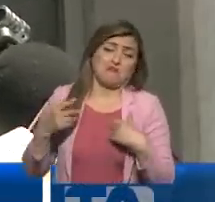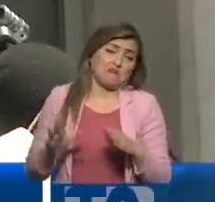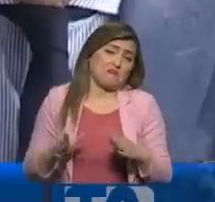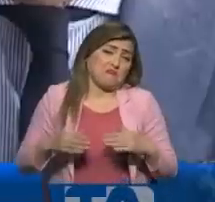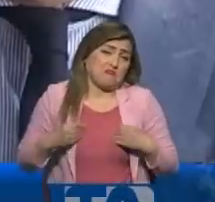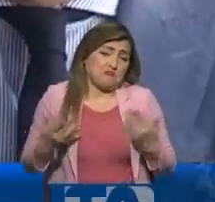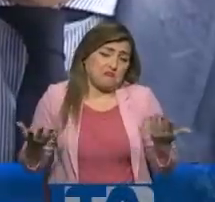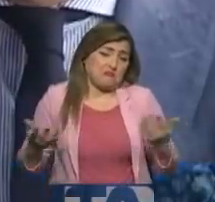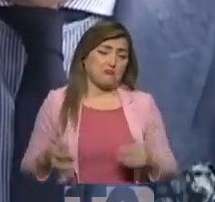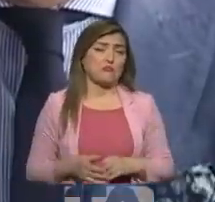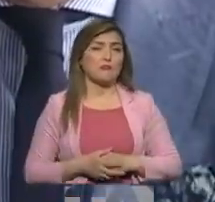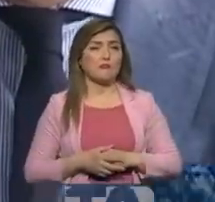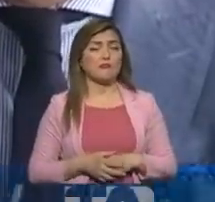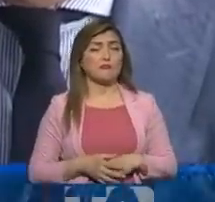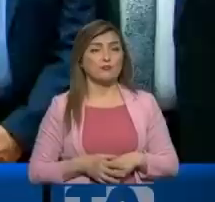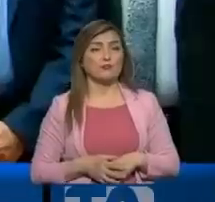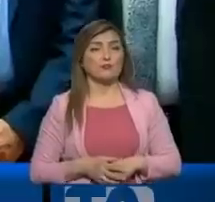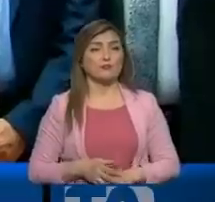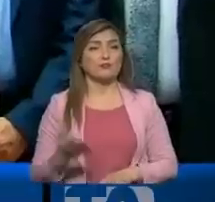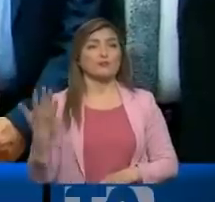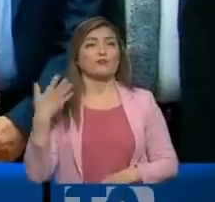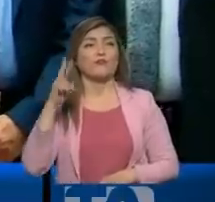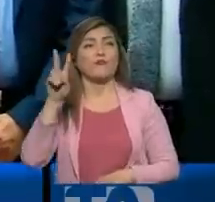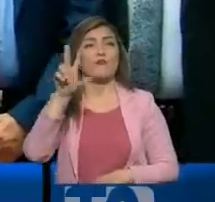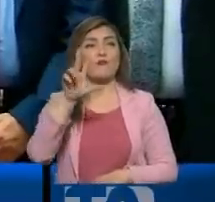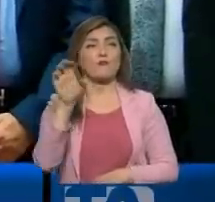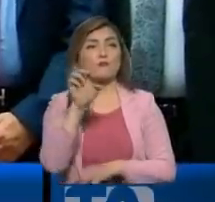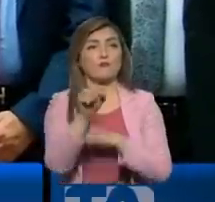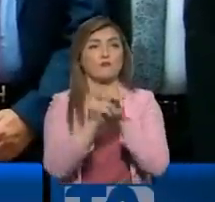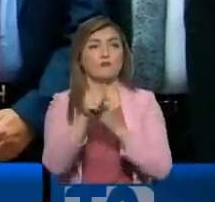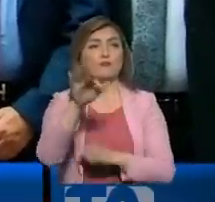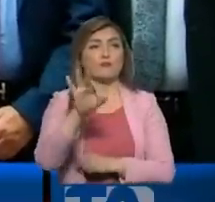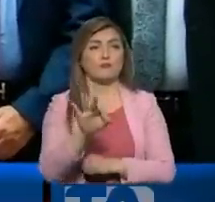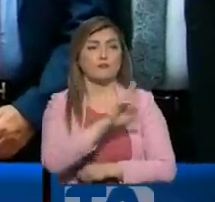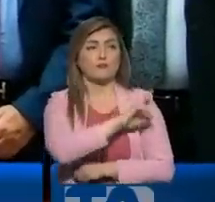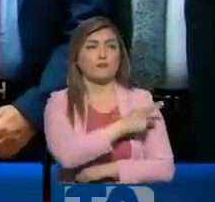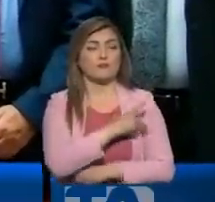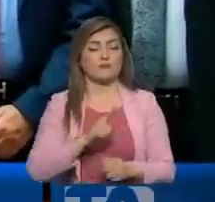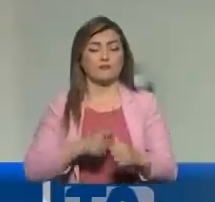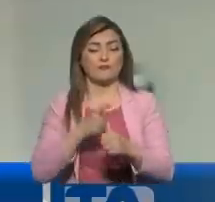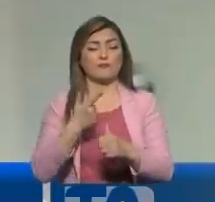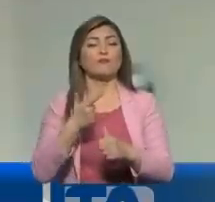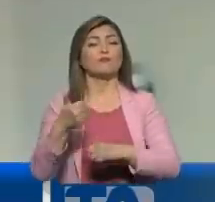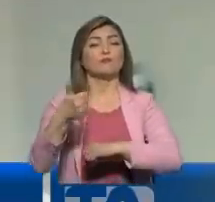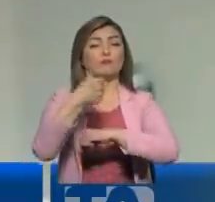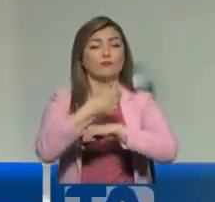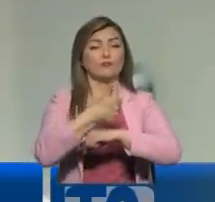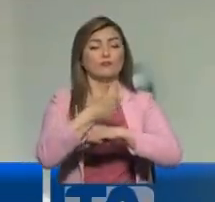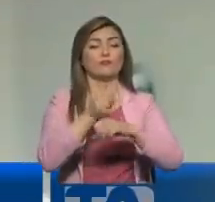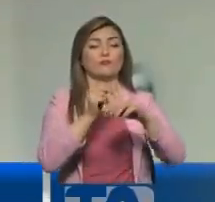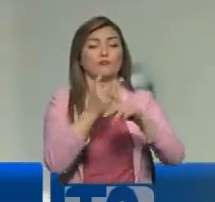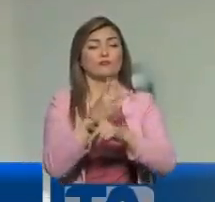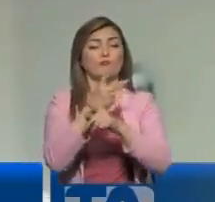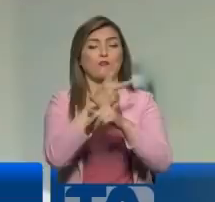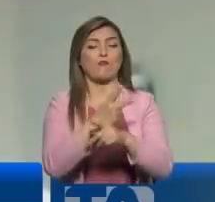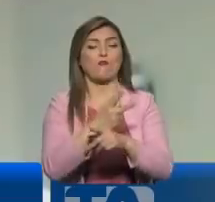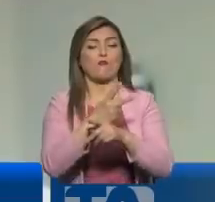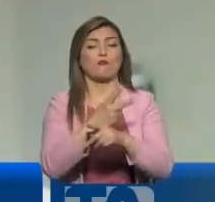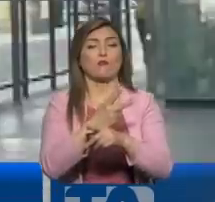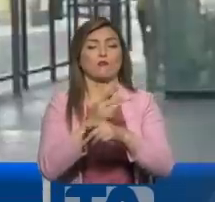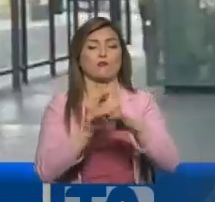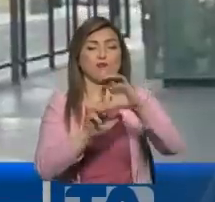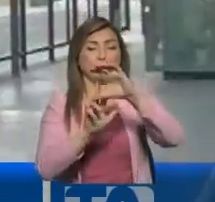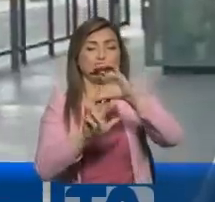autoridad nominadora. Murillo fue designado el 23 de enero de 2019 como vocal principal por el Consejo de Participación Ciudadana